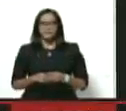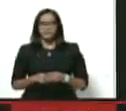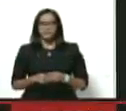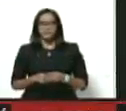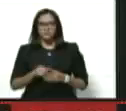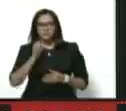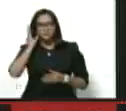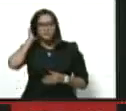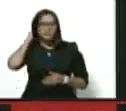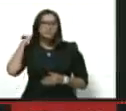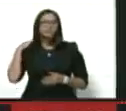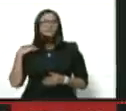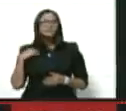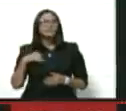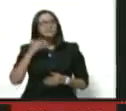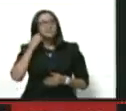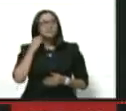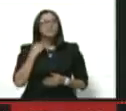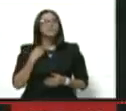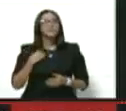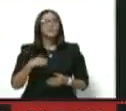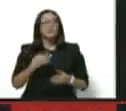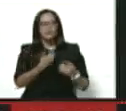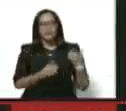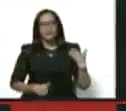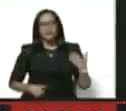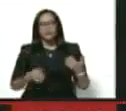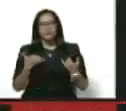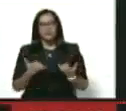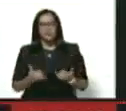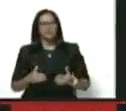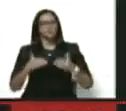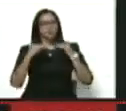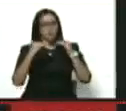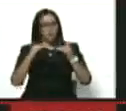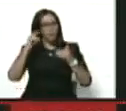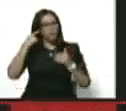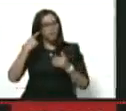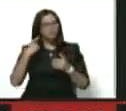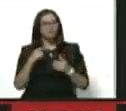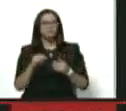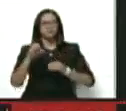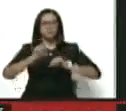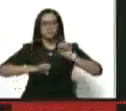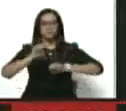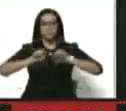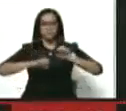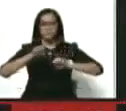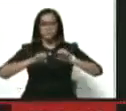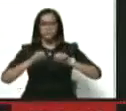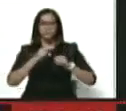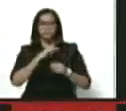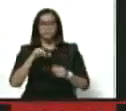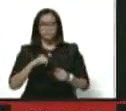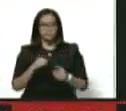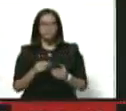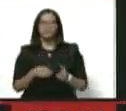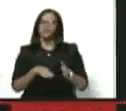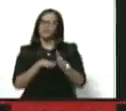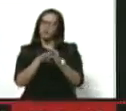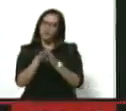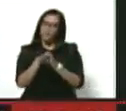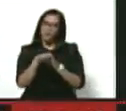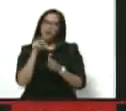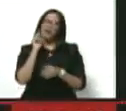pasado. Presidente, ya subimos, fíjese, ¿eh? Dime, dime. Recuerde de la evaluación. Ya nosotros subimos